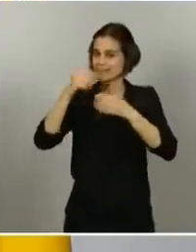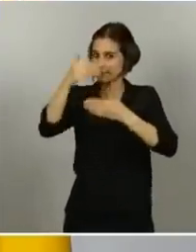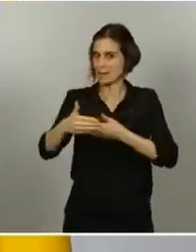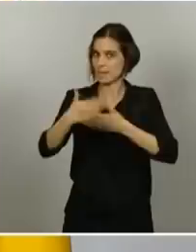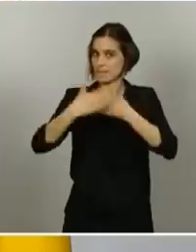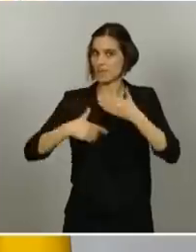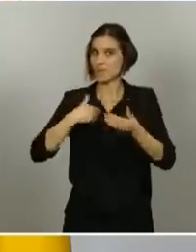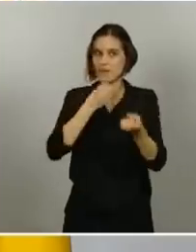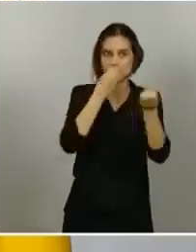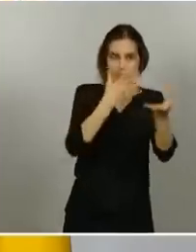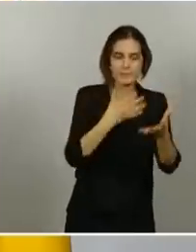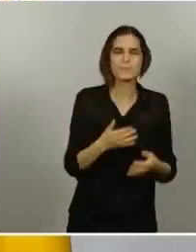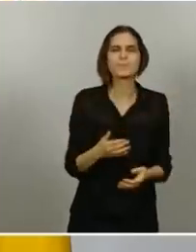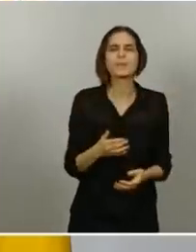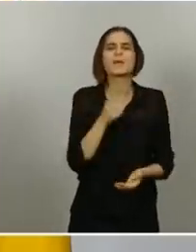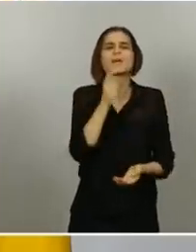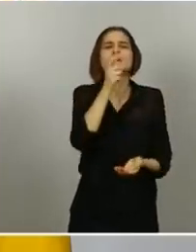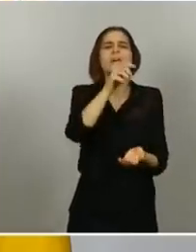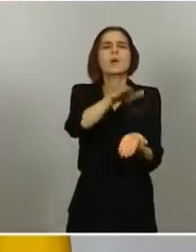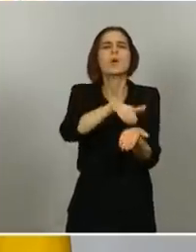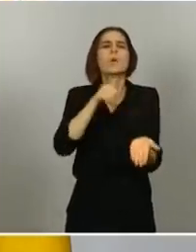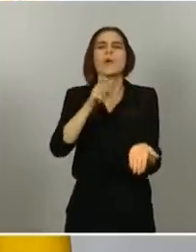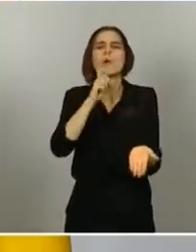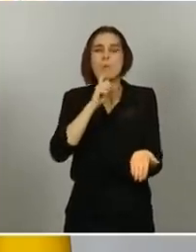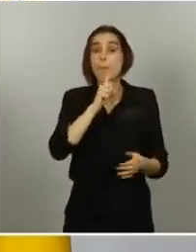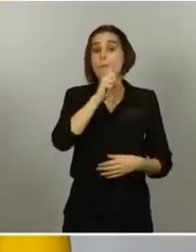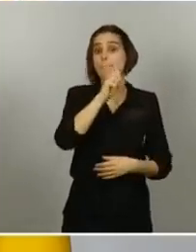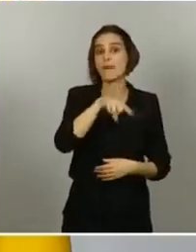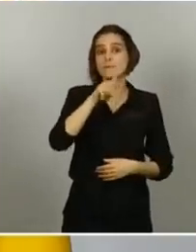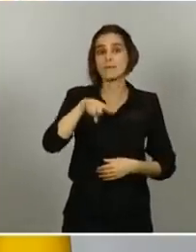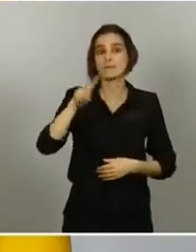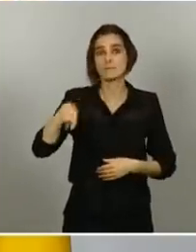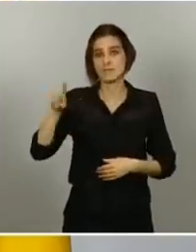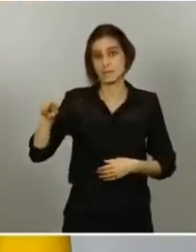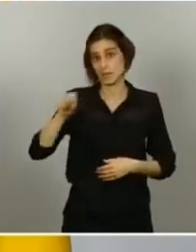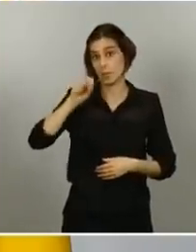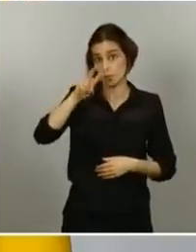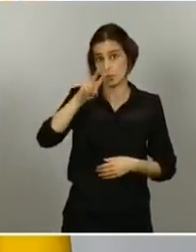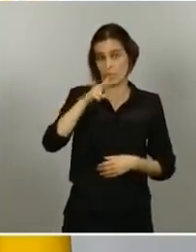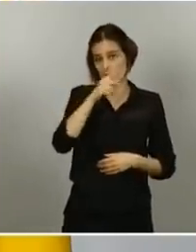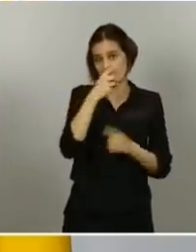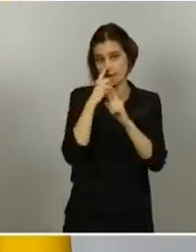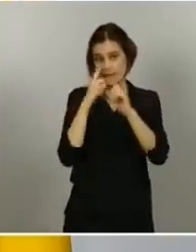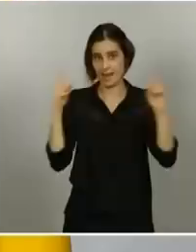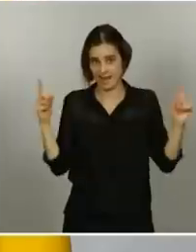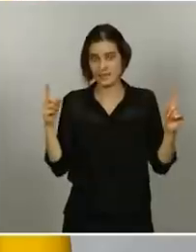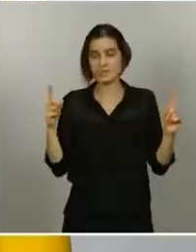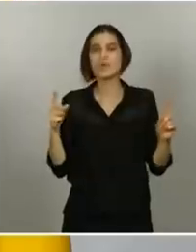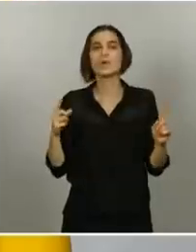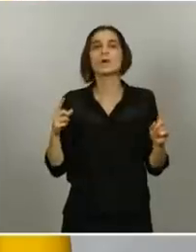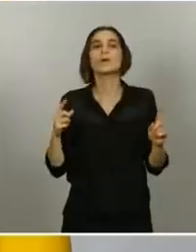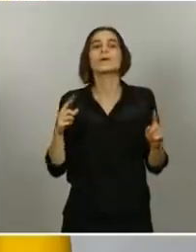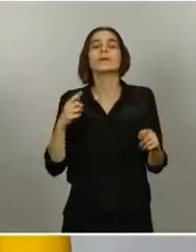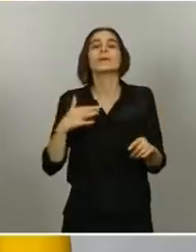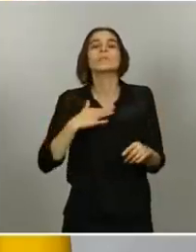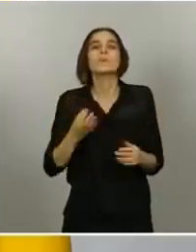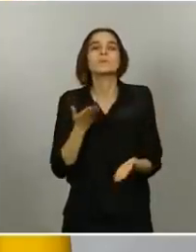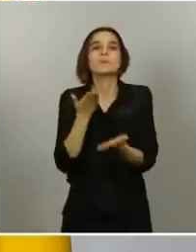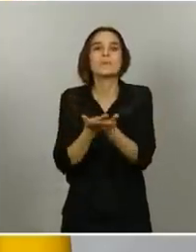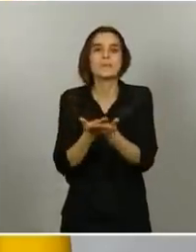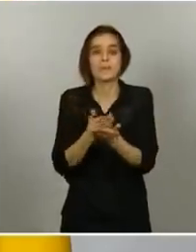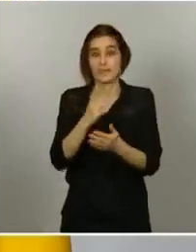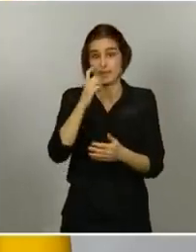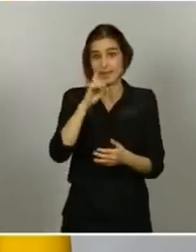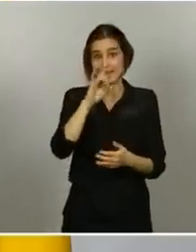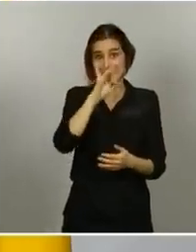pagas e será efectivo mientras dure a situación de falta de ingresos do beneficiario se podrá solicitar desde o 15 de junio e